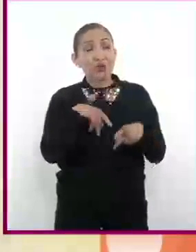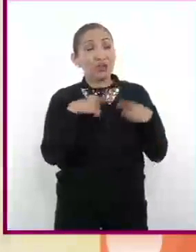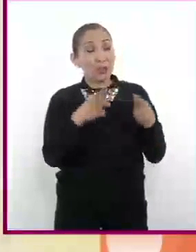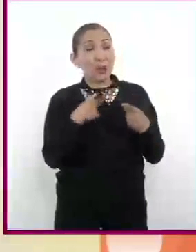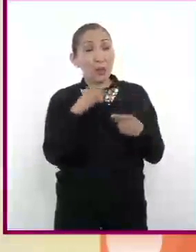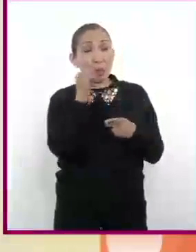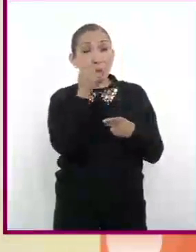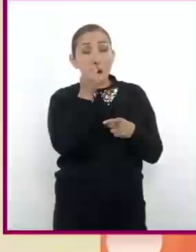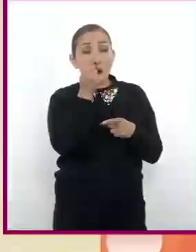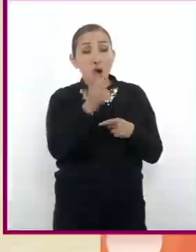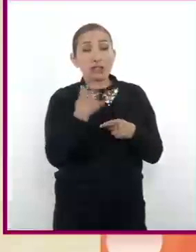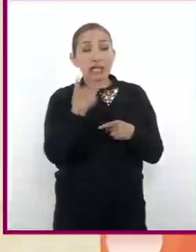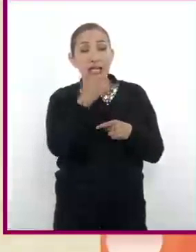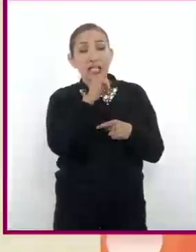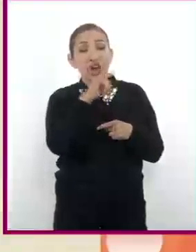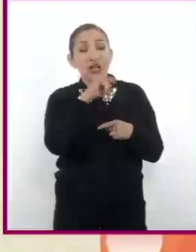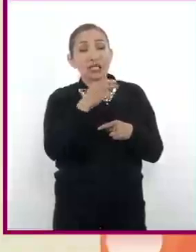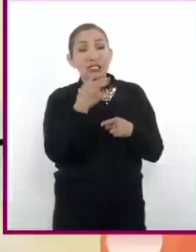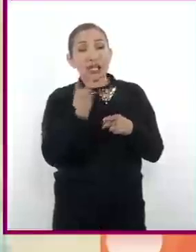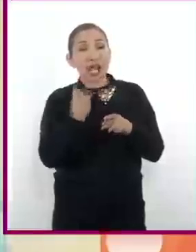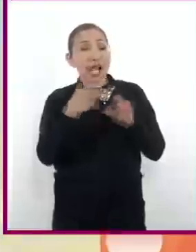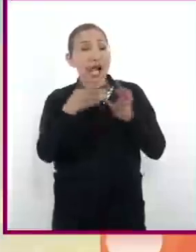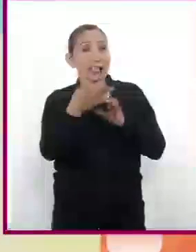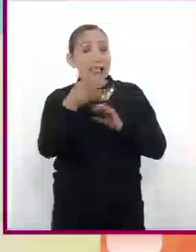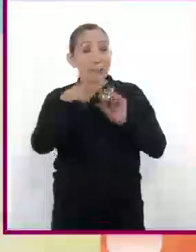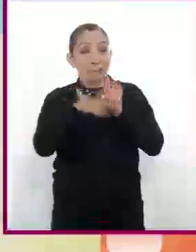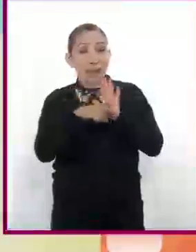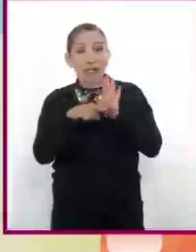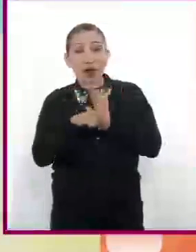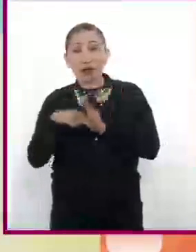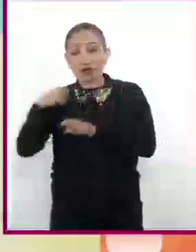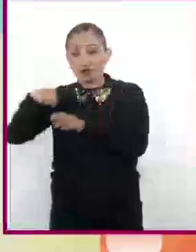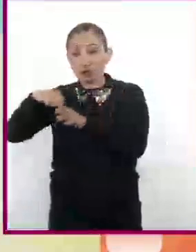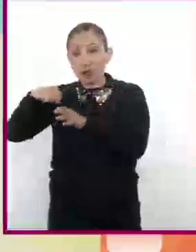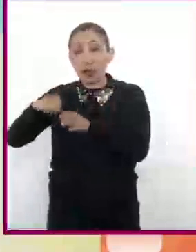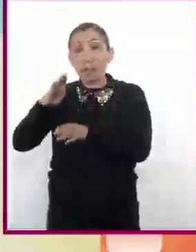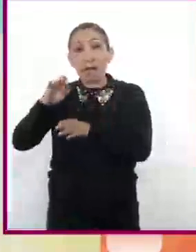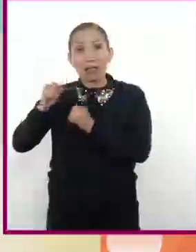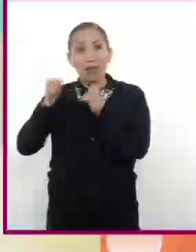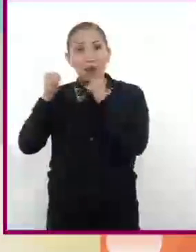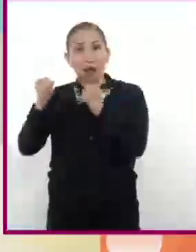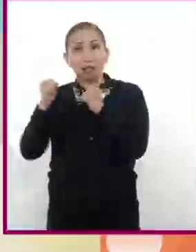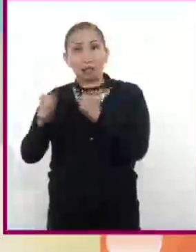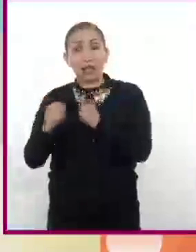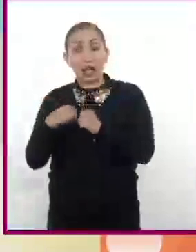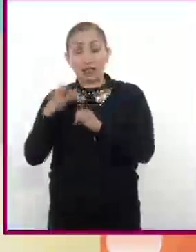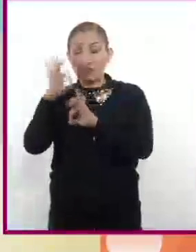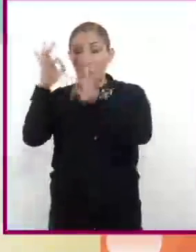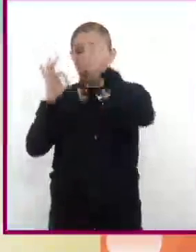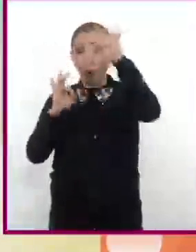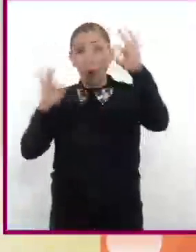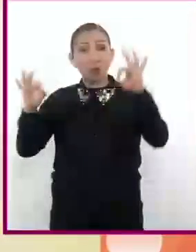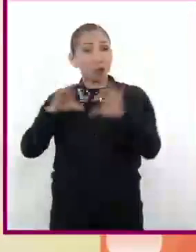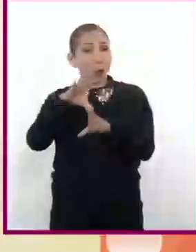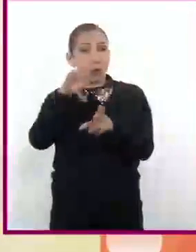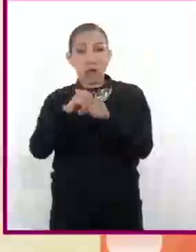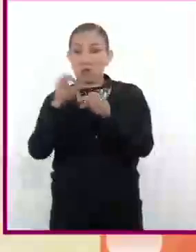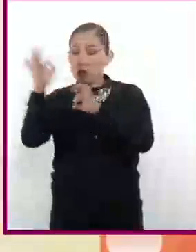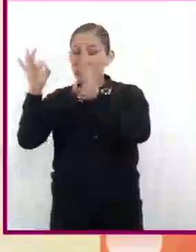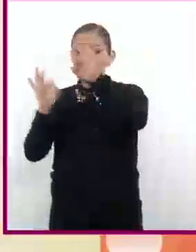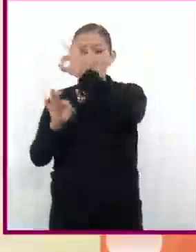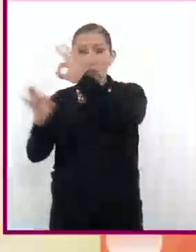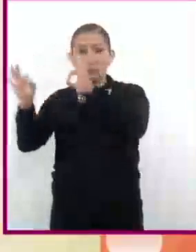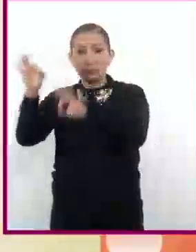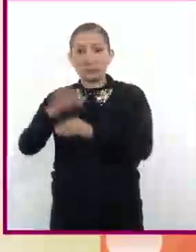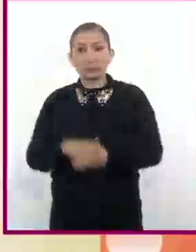una menor concentración de iones, o H-, que una disolución de una base fuerte, cuyas moléculas se disociarían